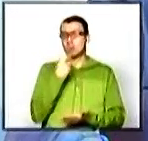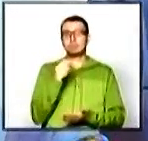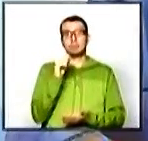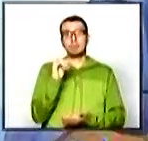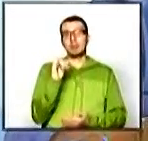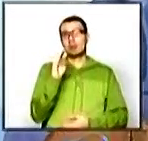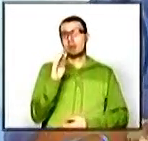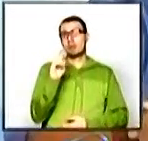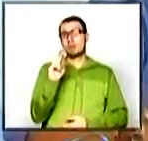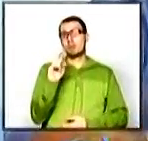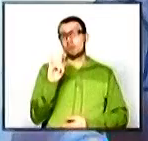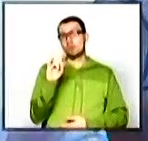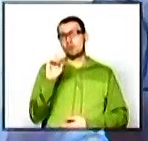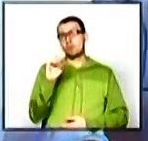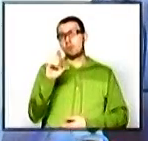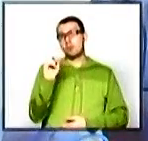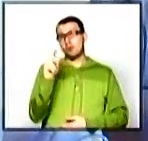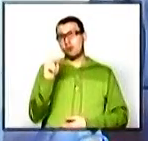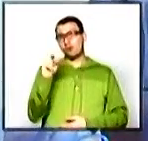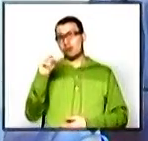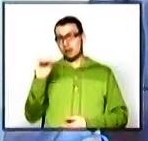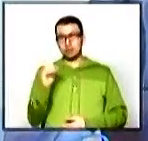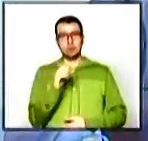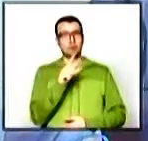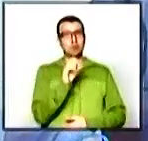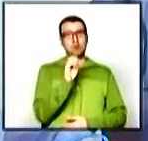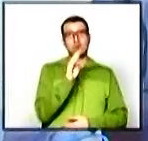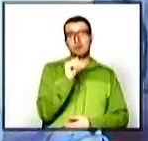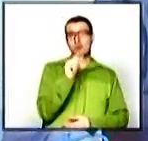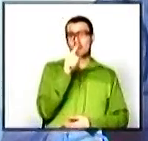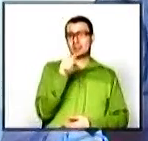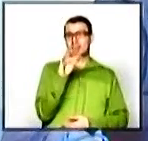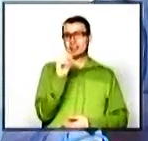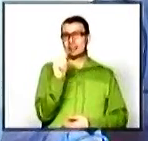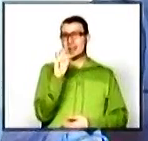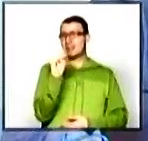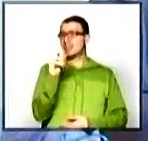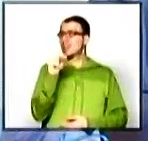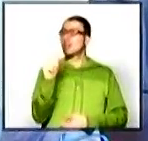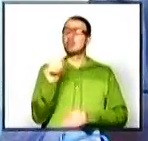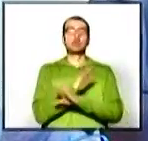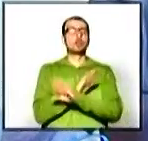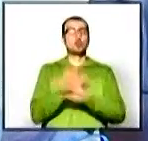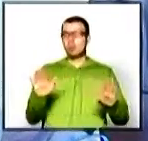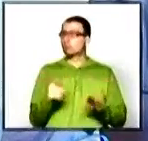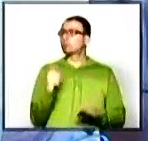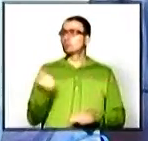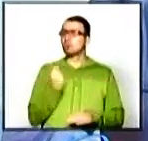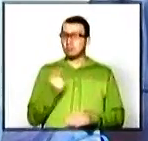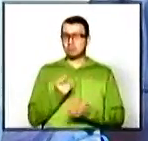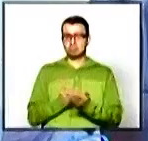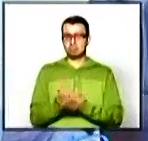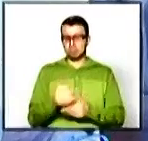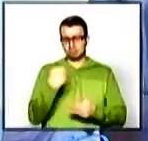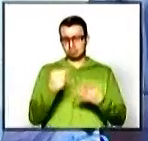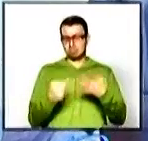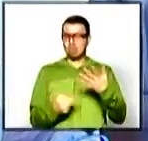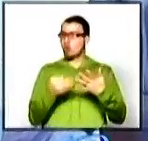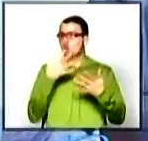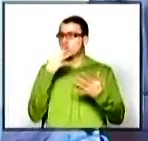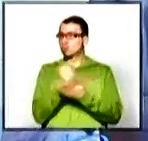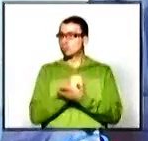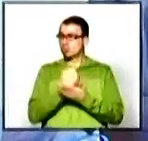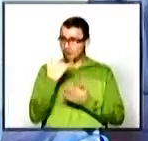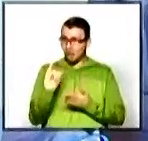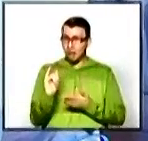ibuprofeno, omeprazol, lovastatina y punto. Yo creo que tenemos que empezar a cambiar ese concepto, tenemos que ser